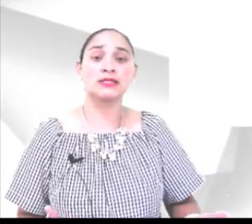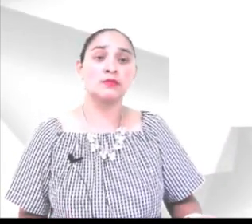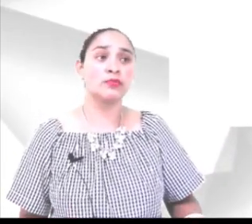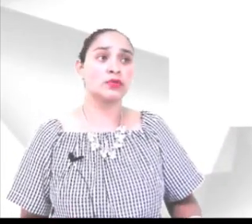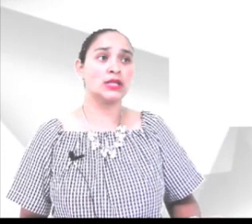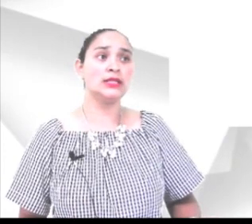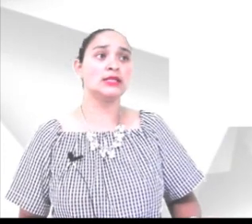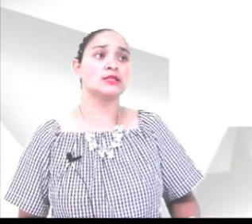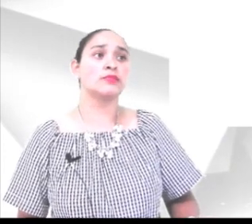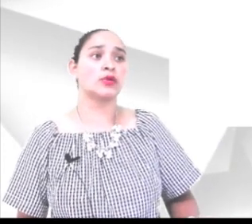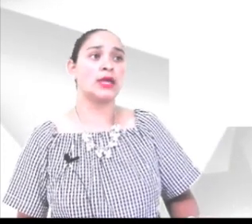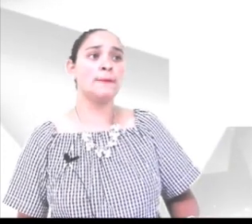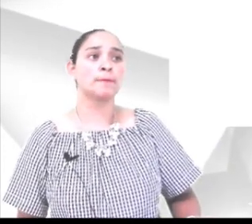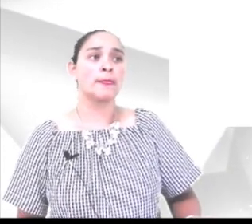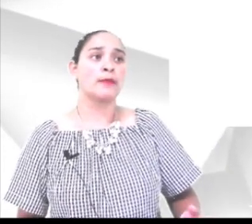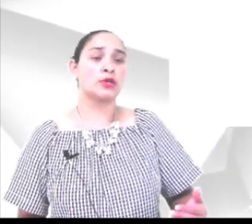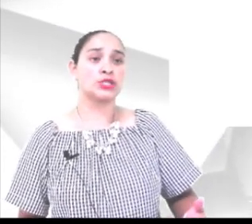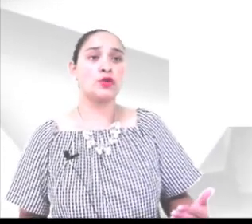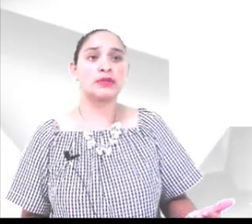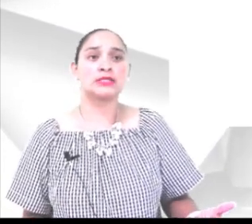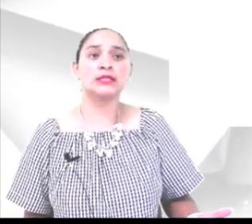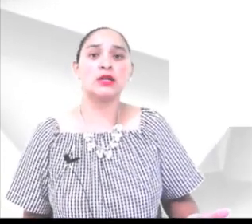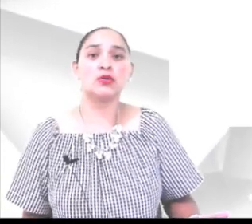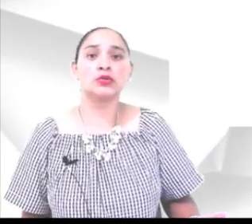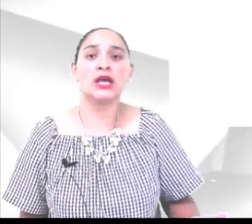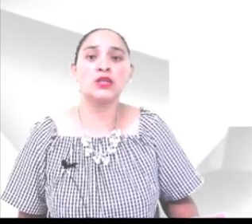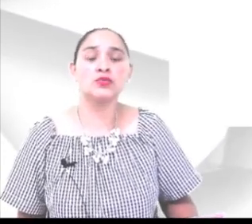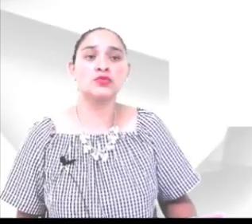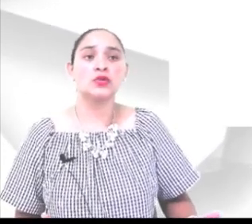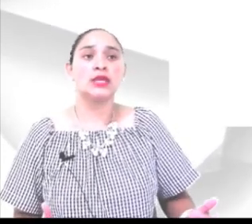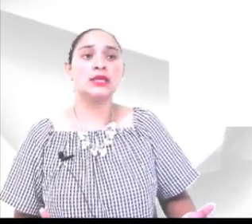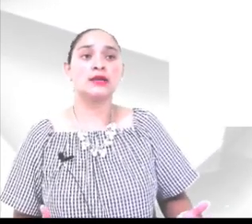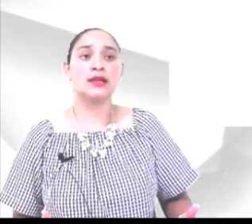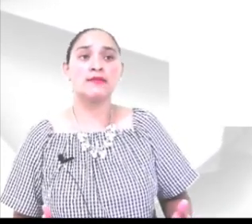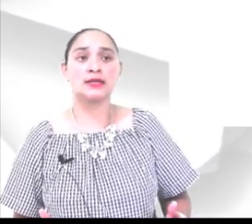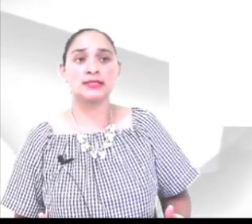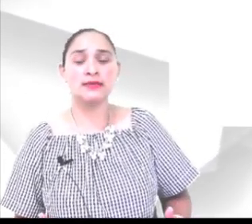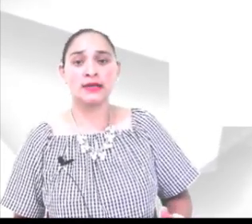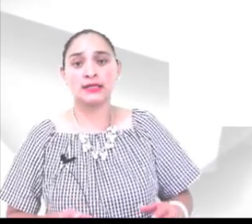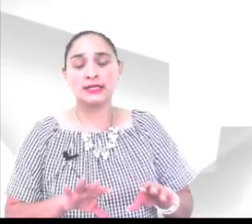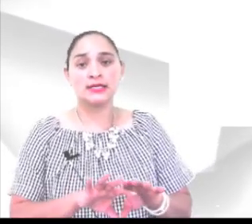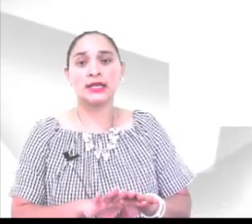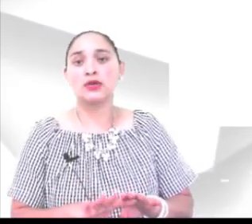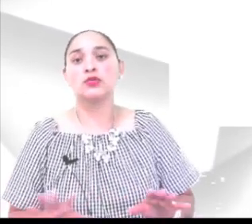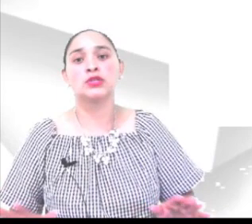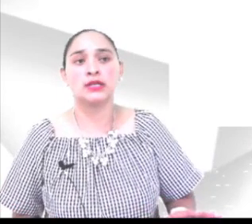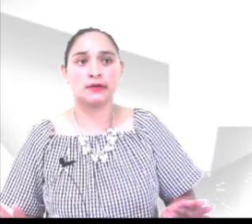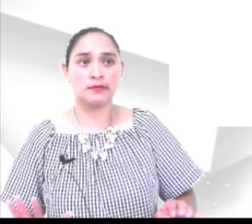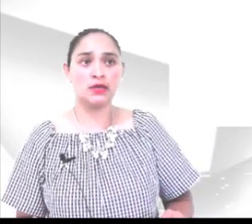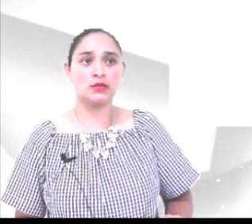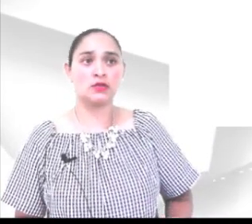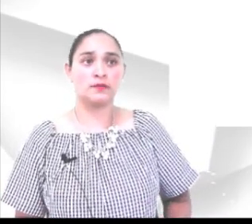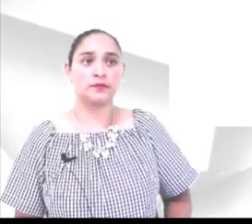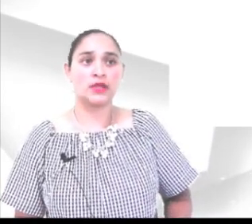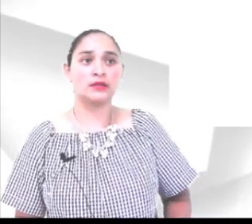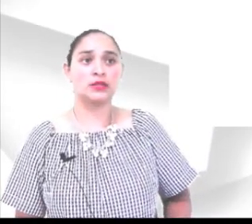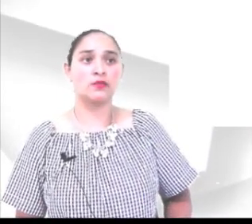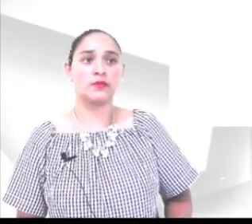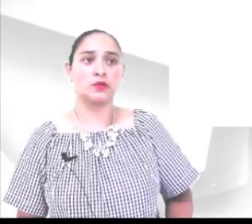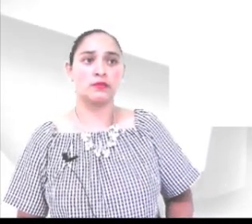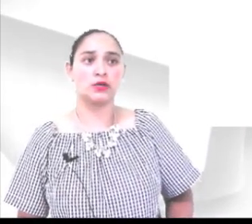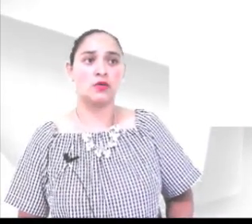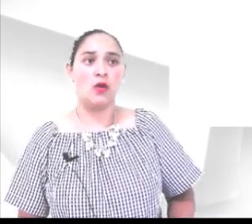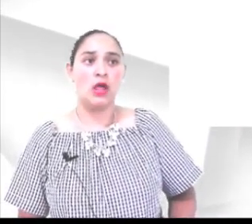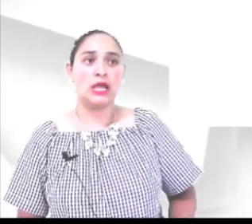aún más importantes. ¿Por qué? Porque estos presentan los daños irreversibles, es decir, que no tiene remedio ante